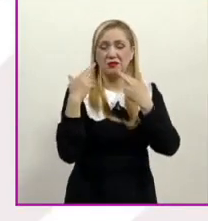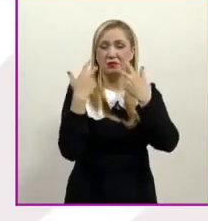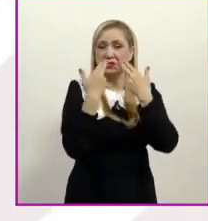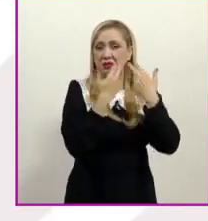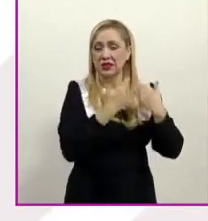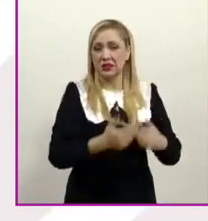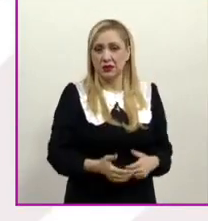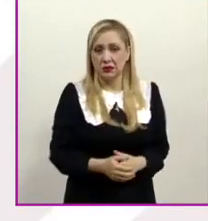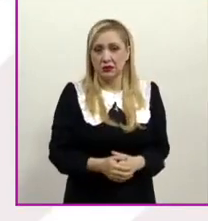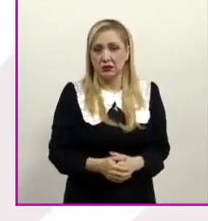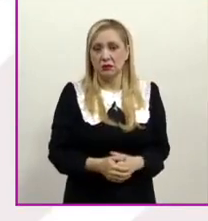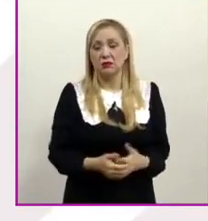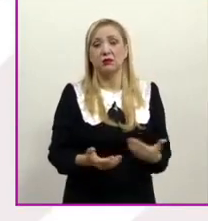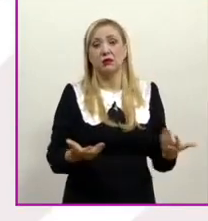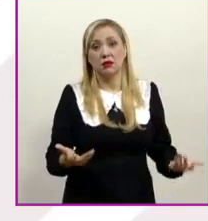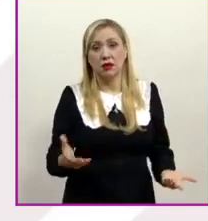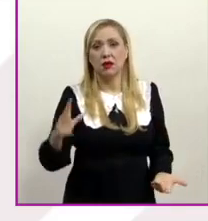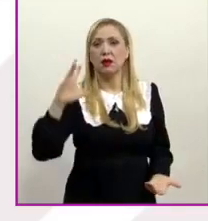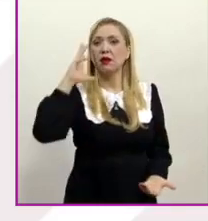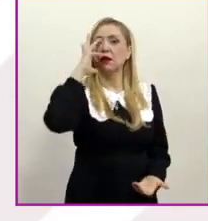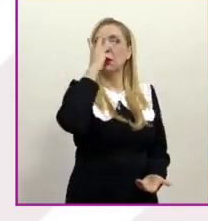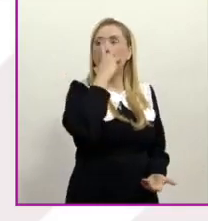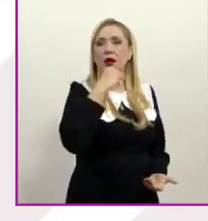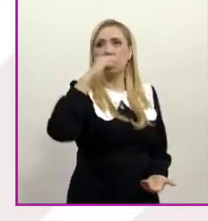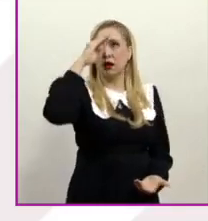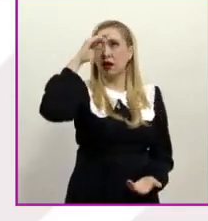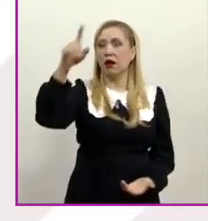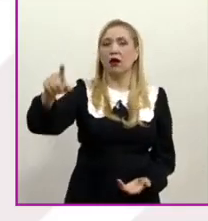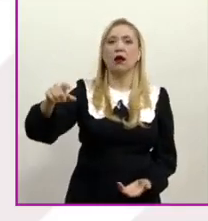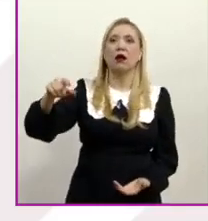La belleza la relacionamos por el poder.